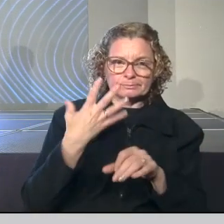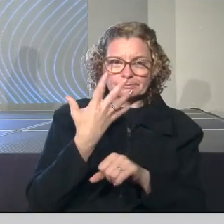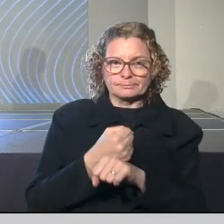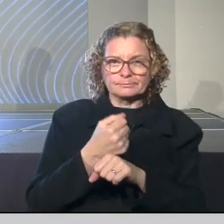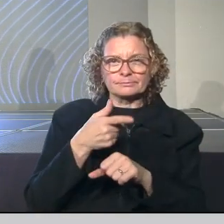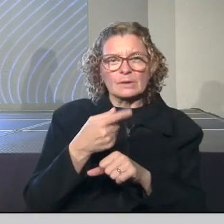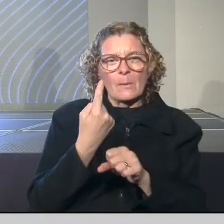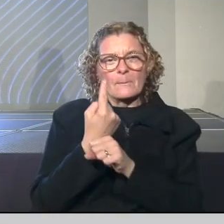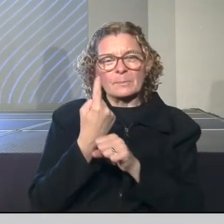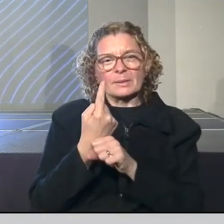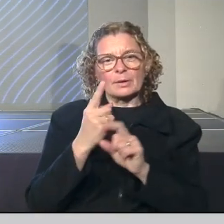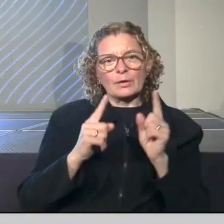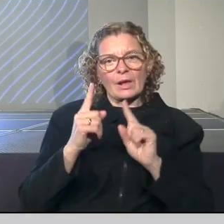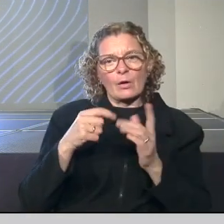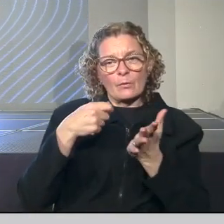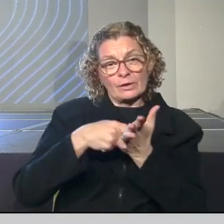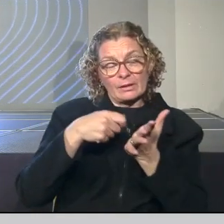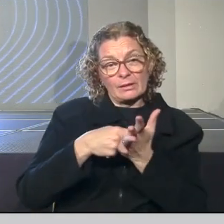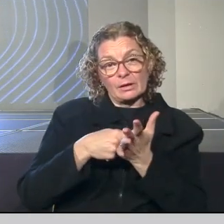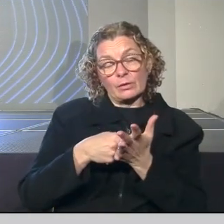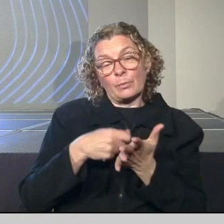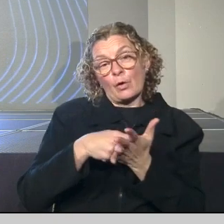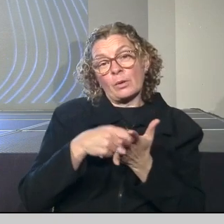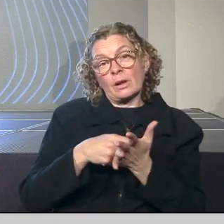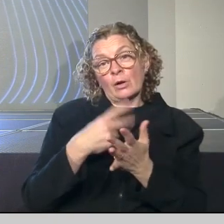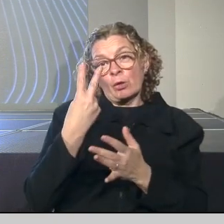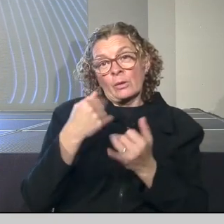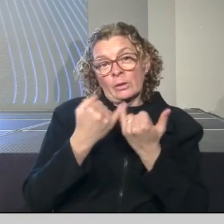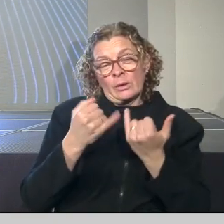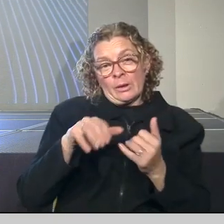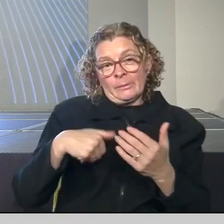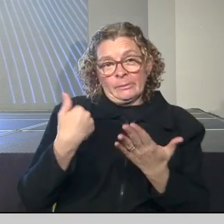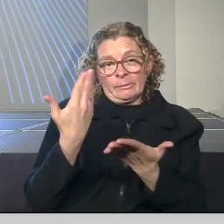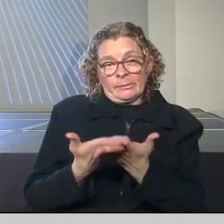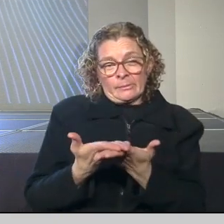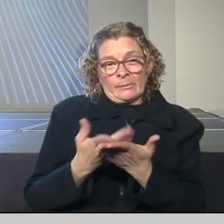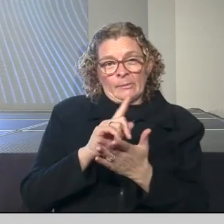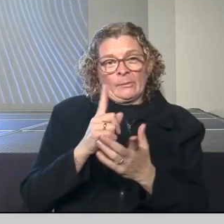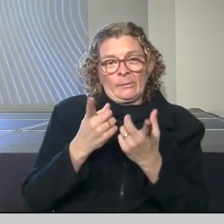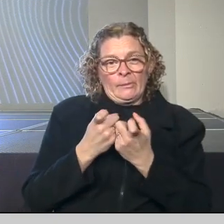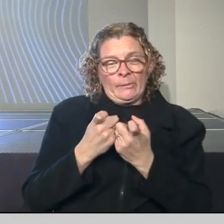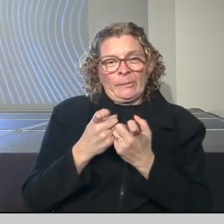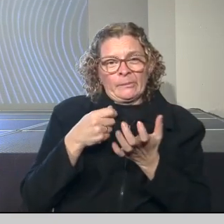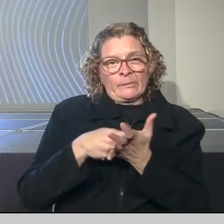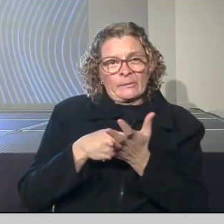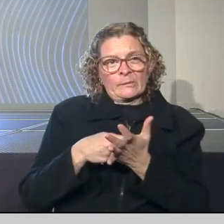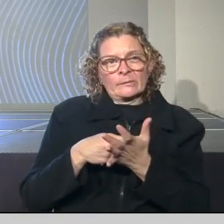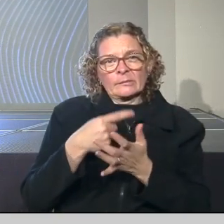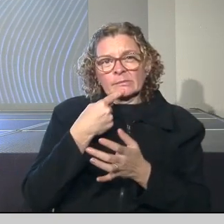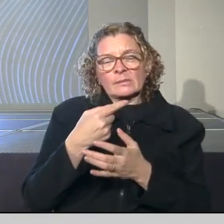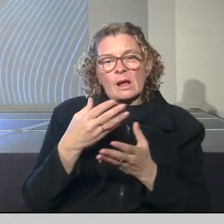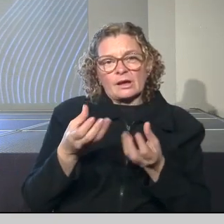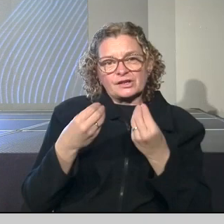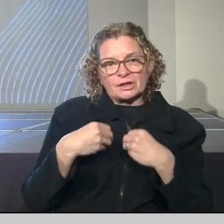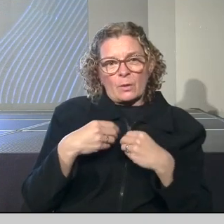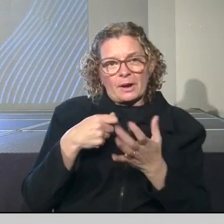El primer beneficio es un beneficio financiero, que es que se cobra a los 2 días de la entrega y no se necesita que el comprador confirme la recepción